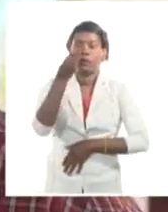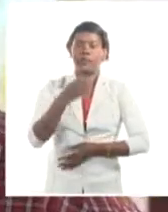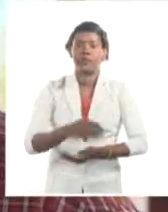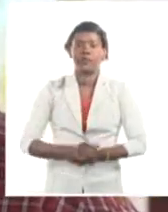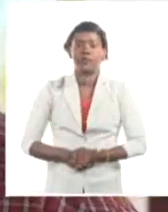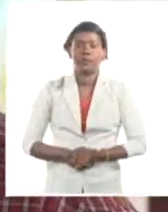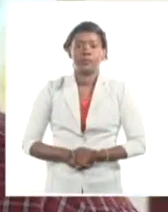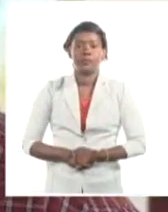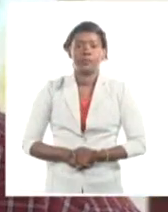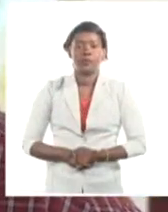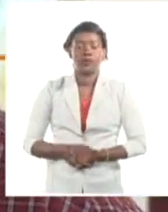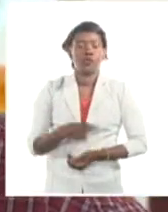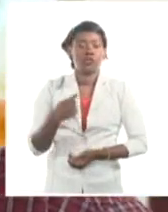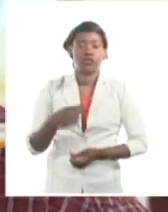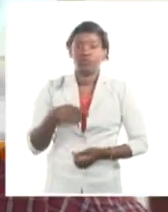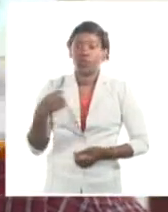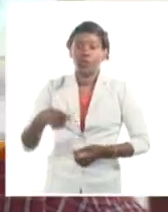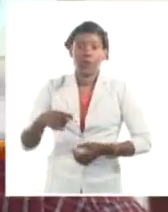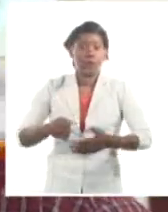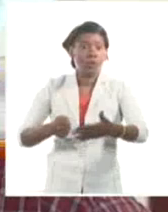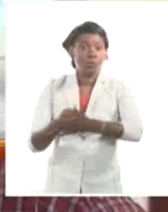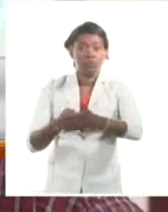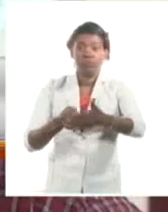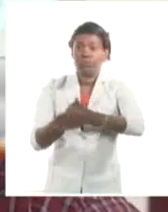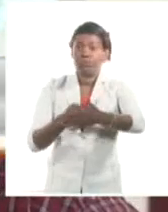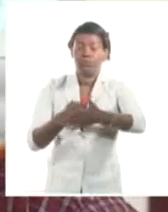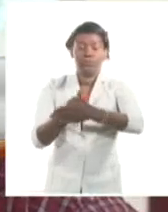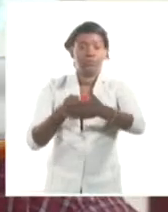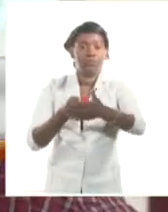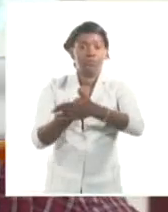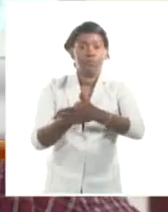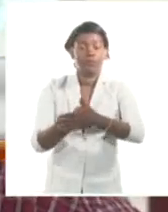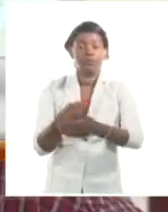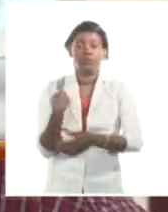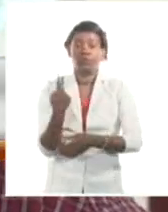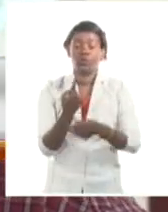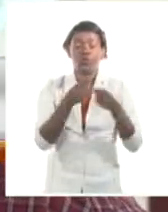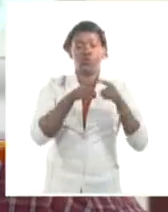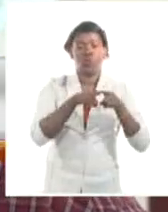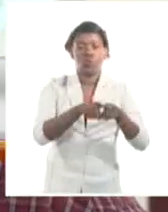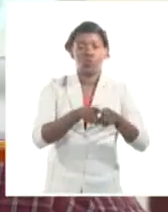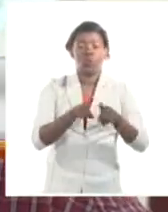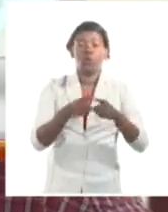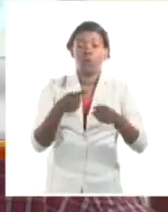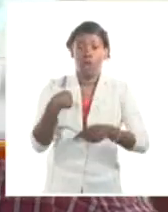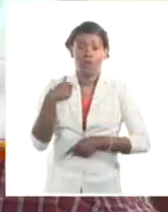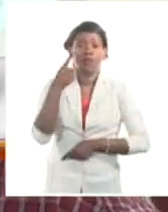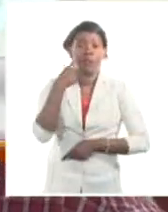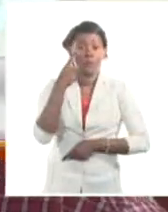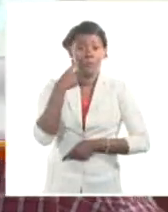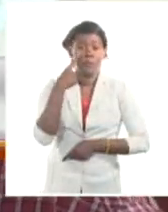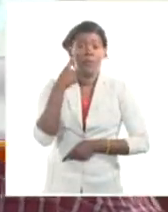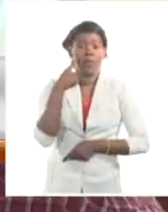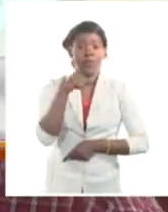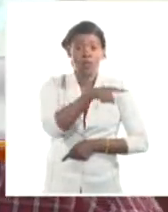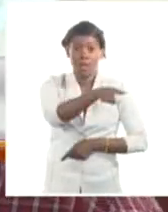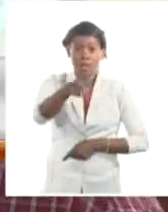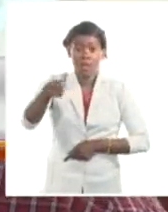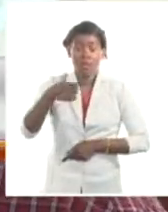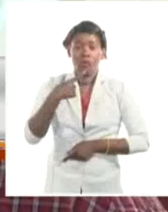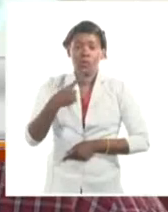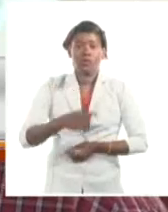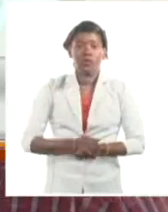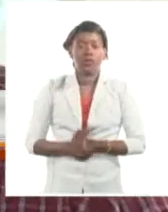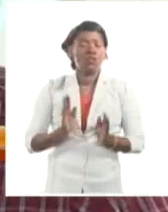tenemos que de esto enfrentarlo entre todo porque hoy en día a veces escucho alguien dice yo no tengo vaca